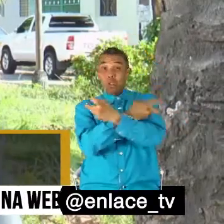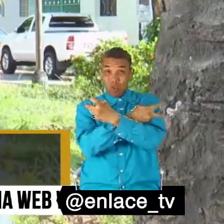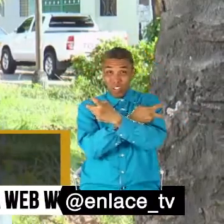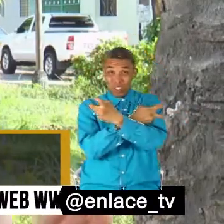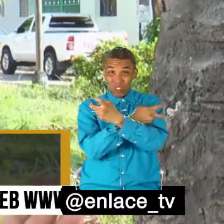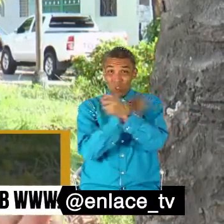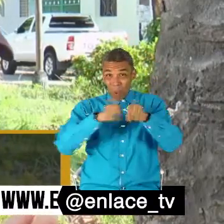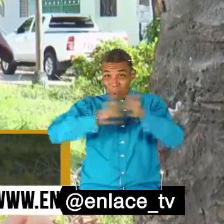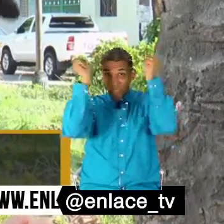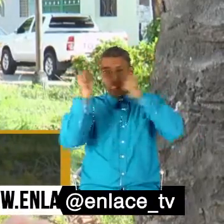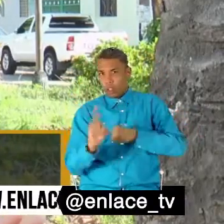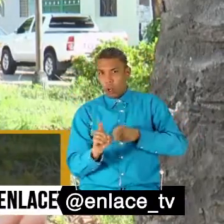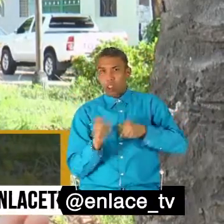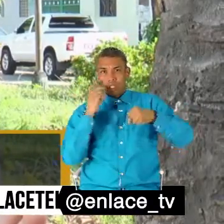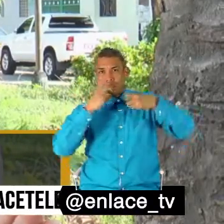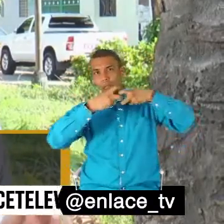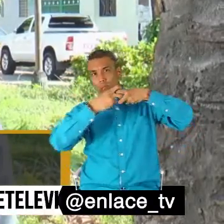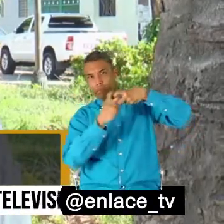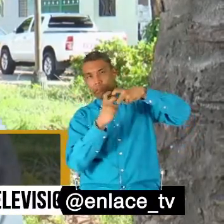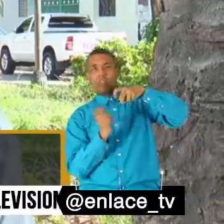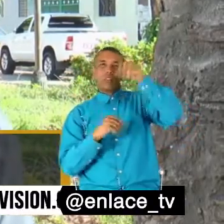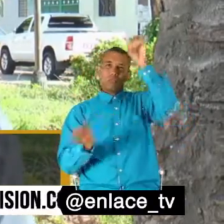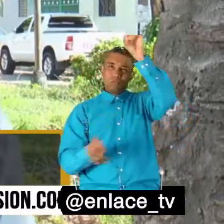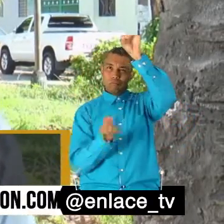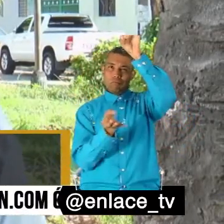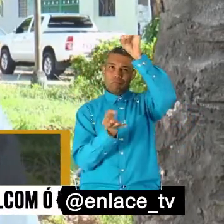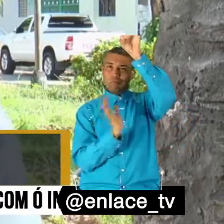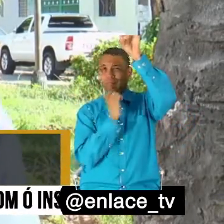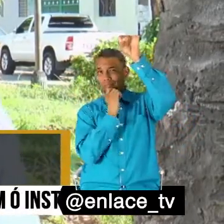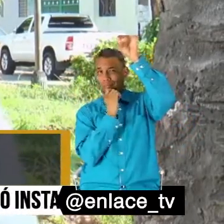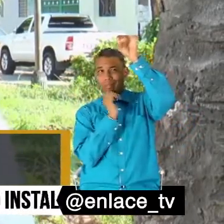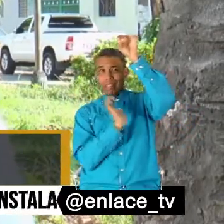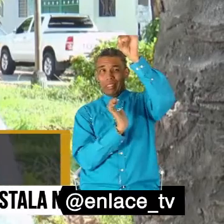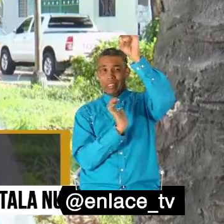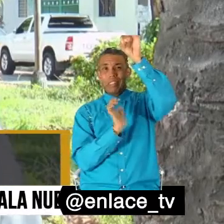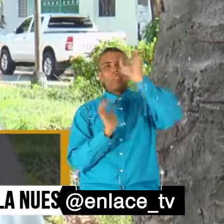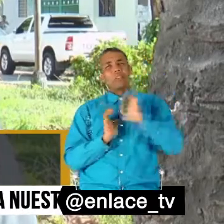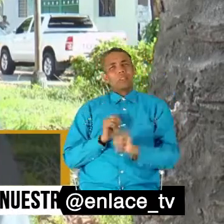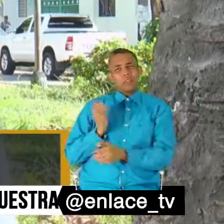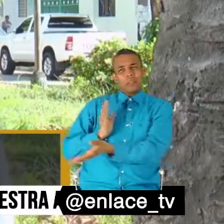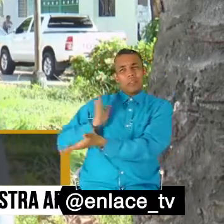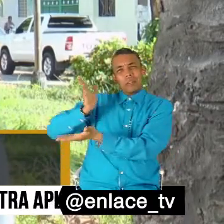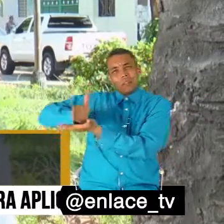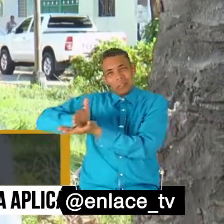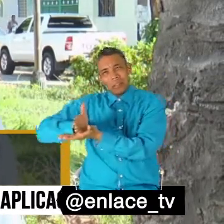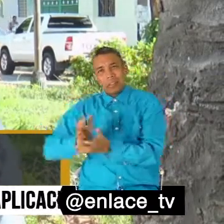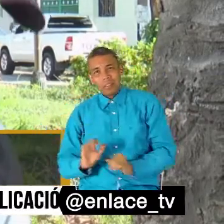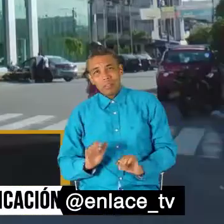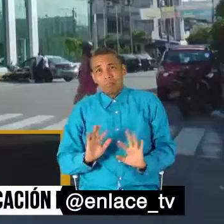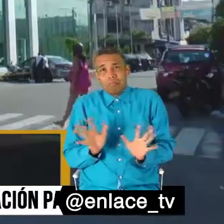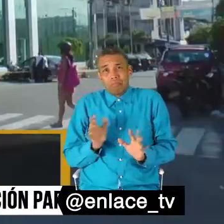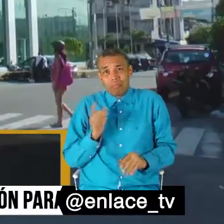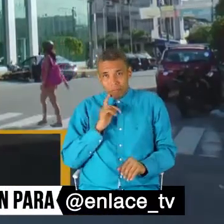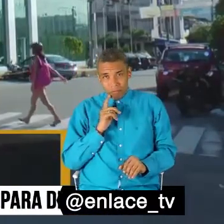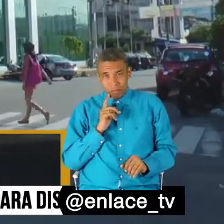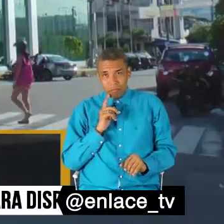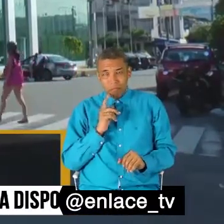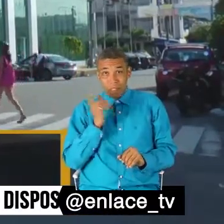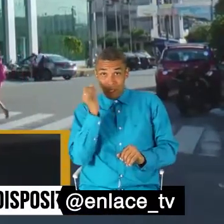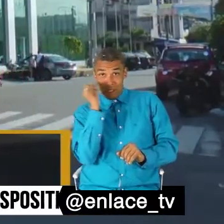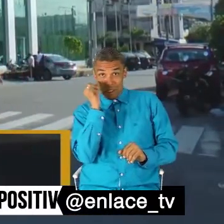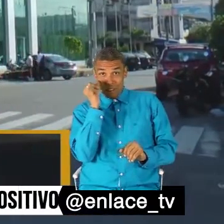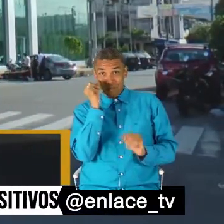sea, así, como coger así. Sí, así. Me hicieron así y entonces me pusieron una férula. Eso fue lo que me quemó. Fuera de cámaras,